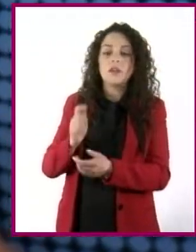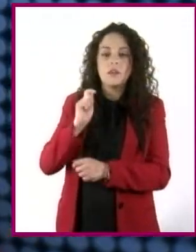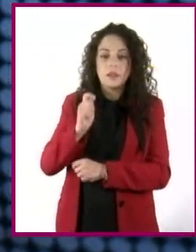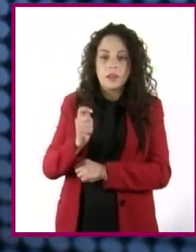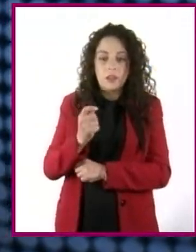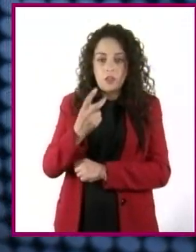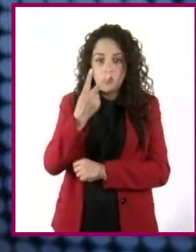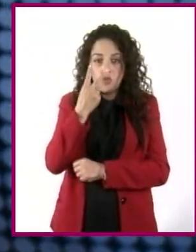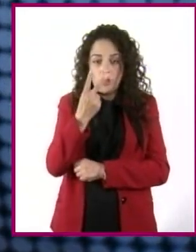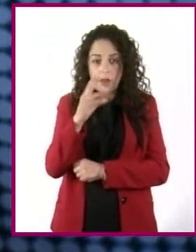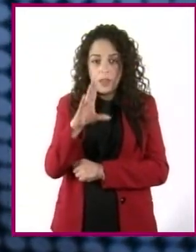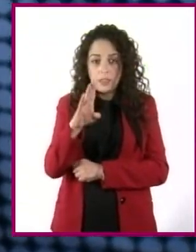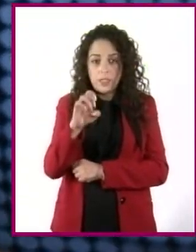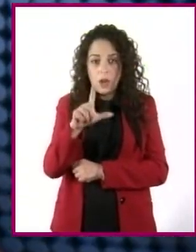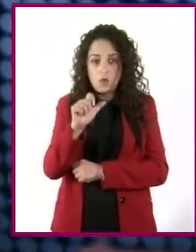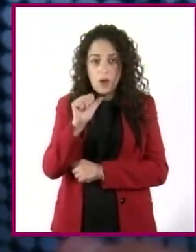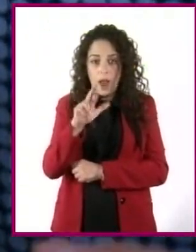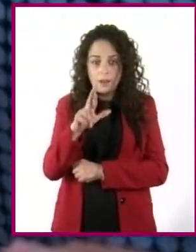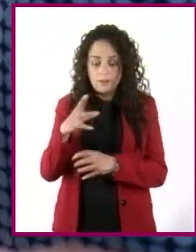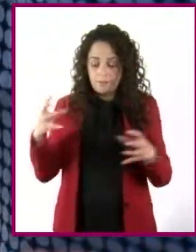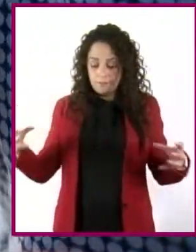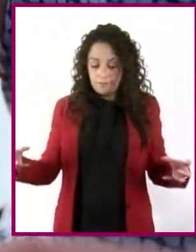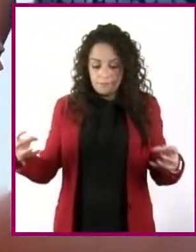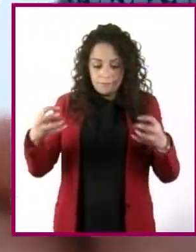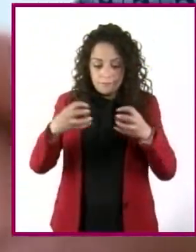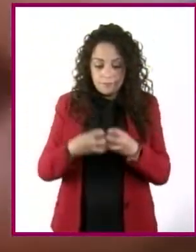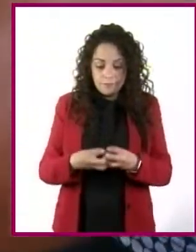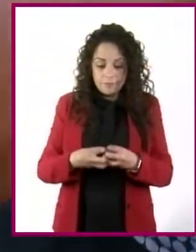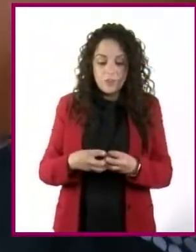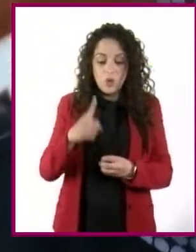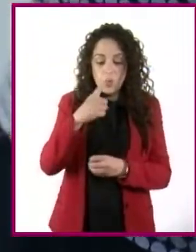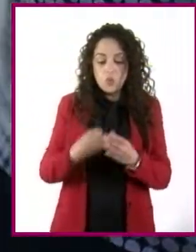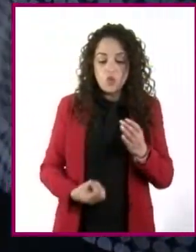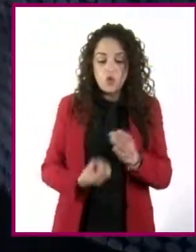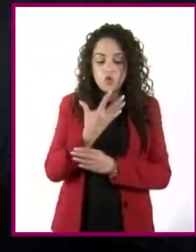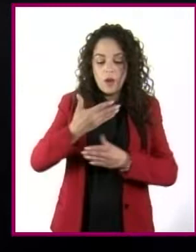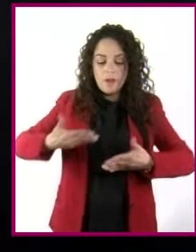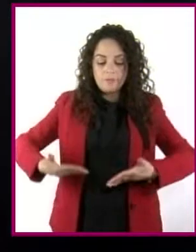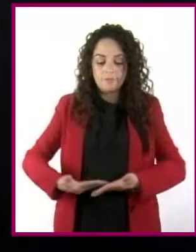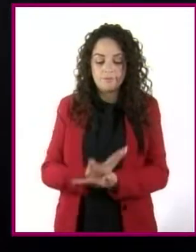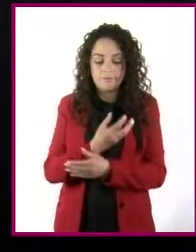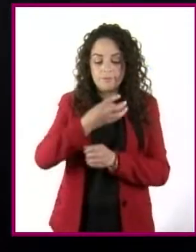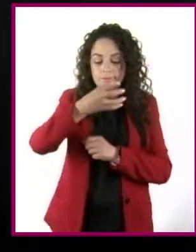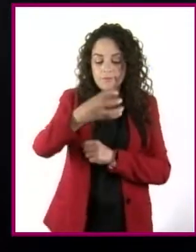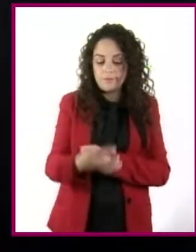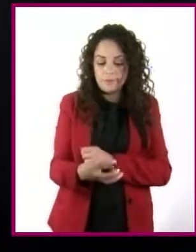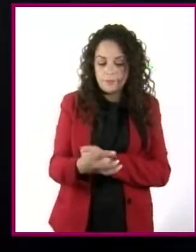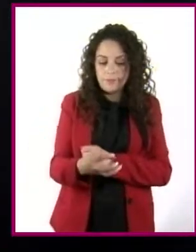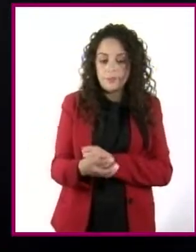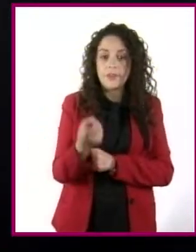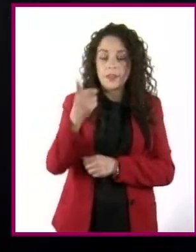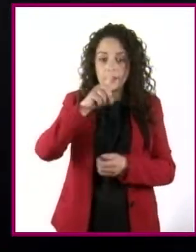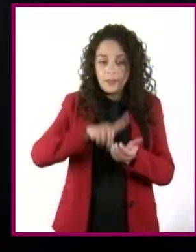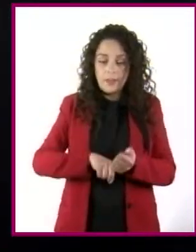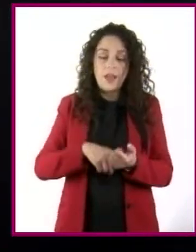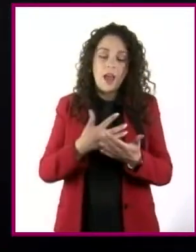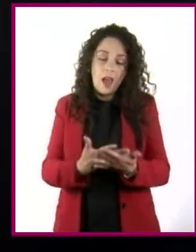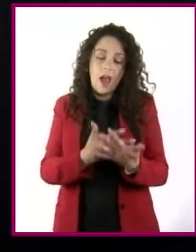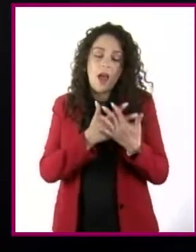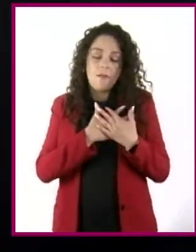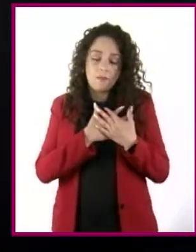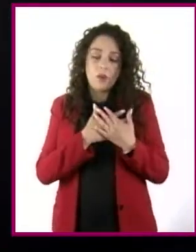de dos células sociales para engendrar una nueva célula similar. Adjudica el origen del amor a la necesidad